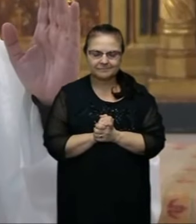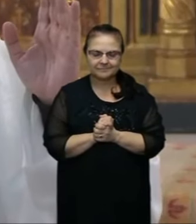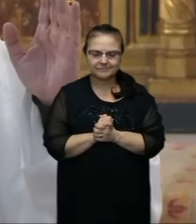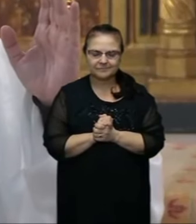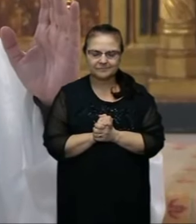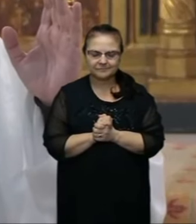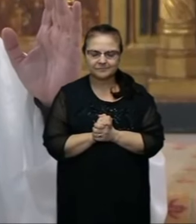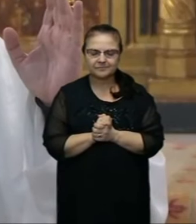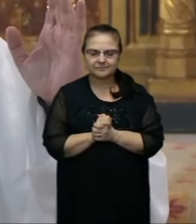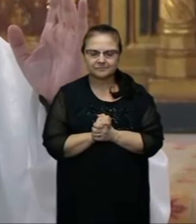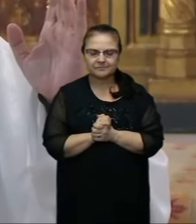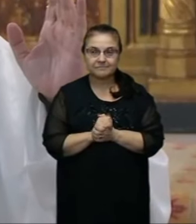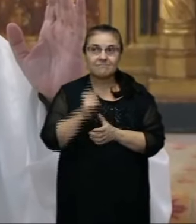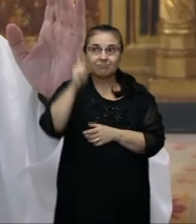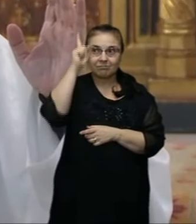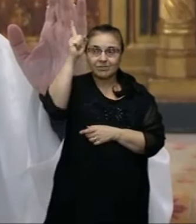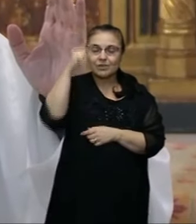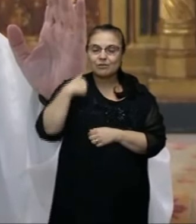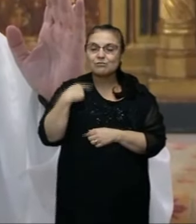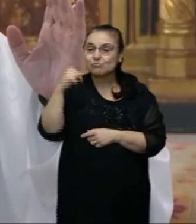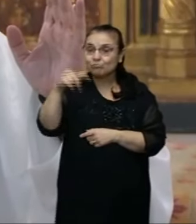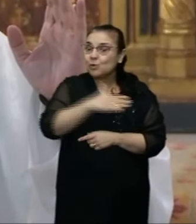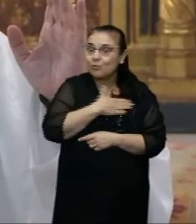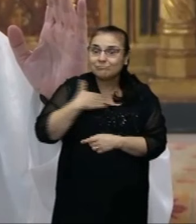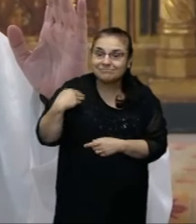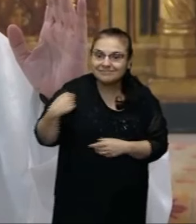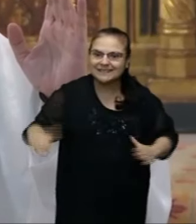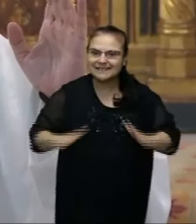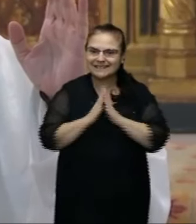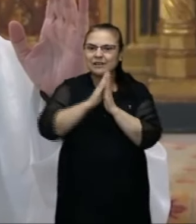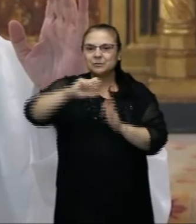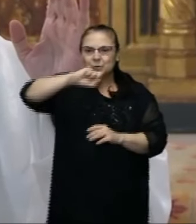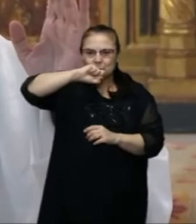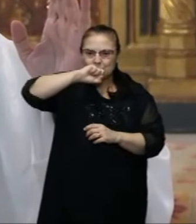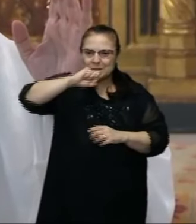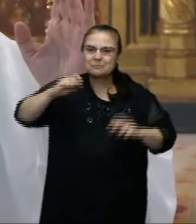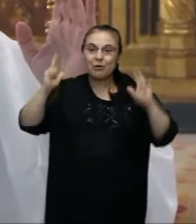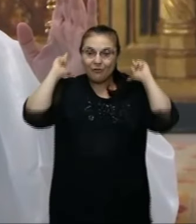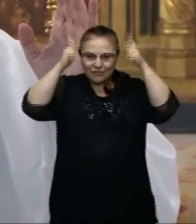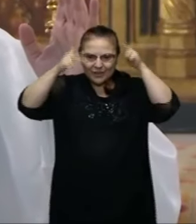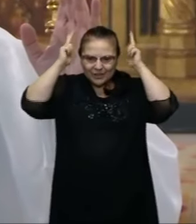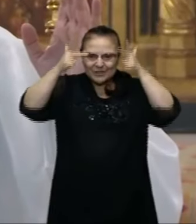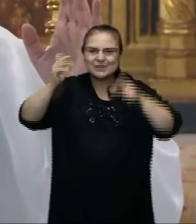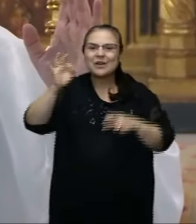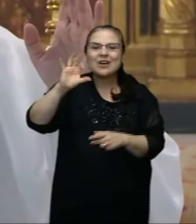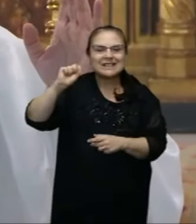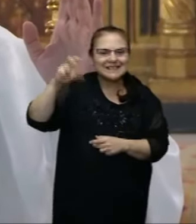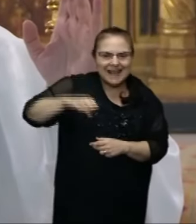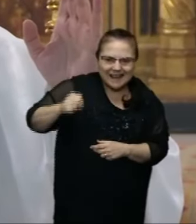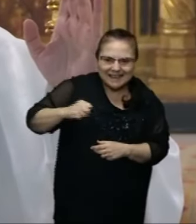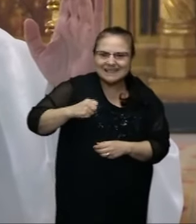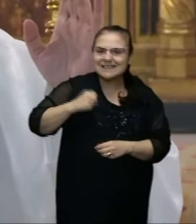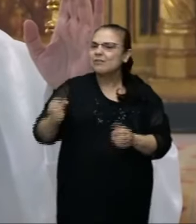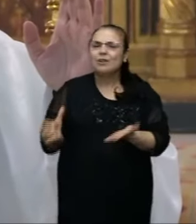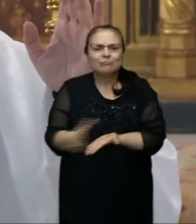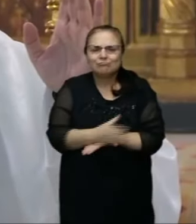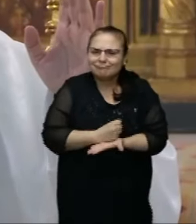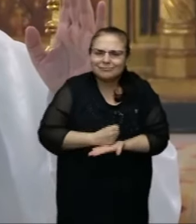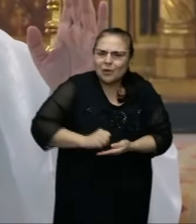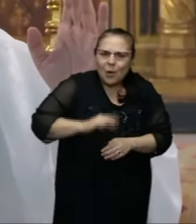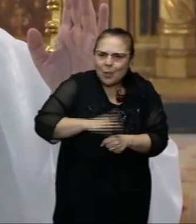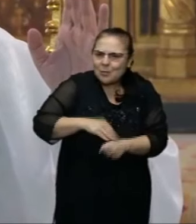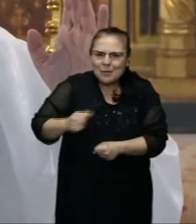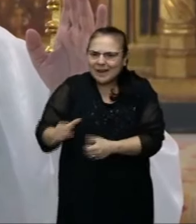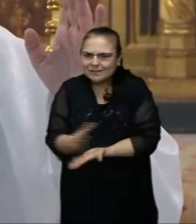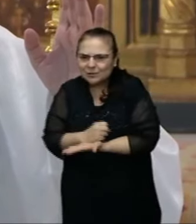Oh Dios, tú has querido que el santo obispo Francisco de Sales se hiciera todo para todos por la salvación